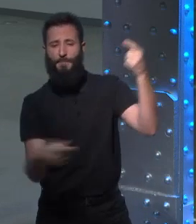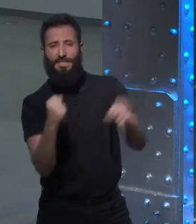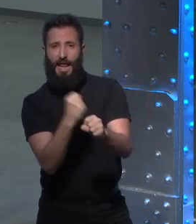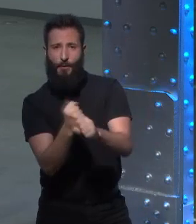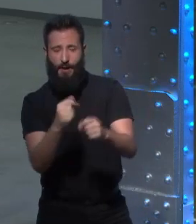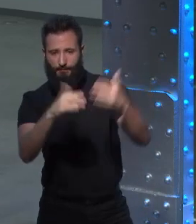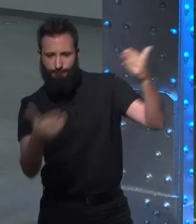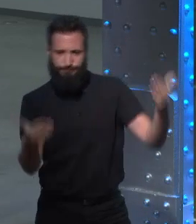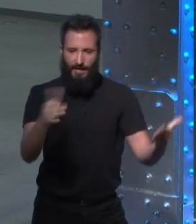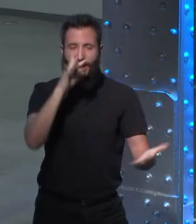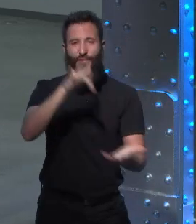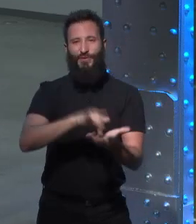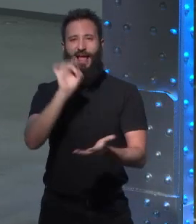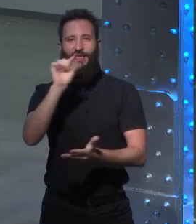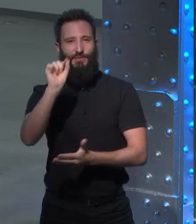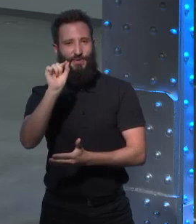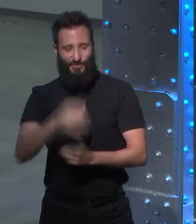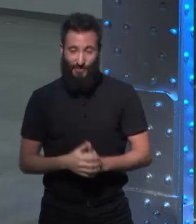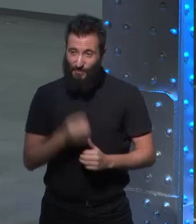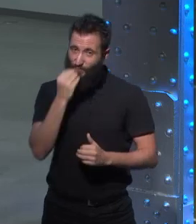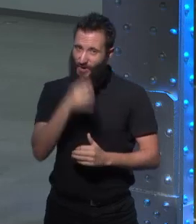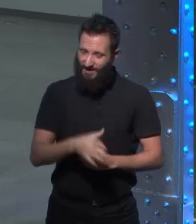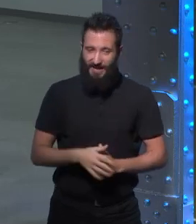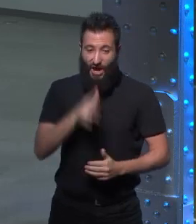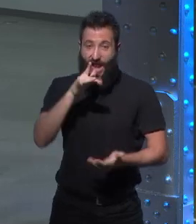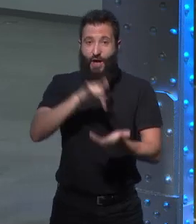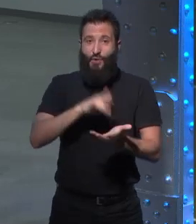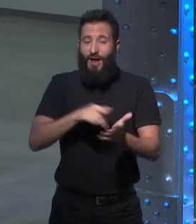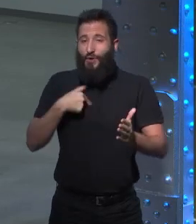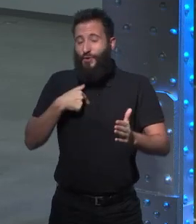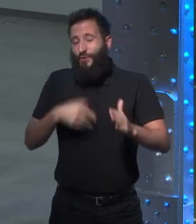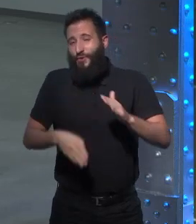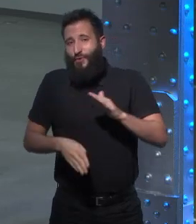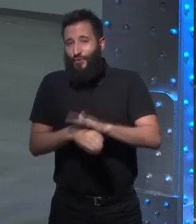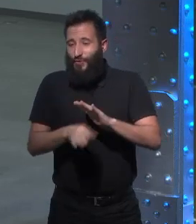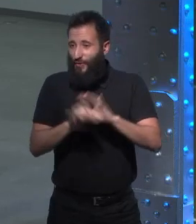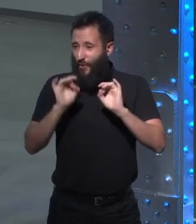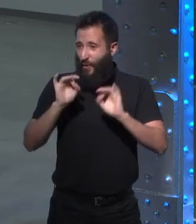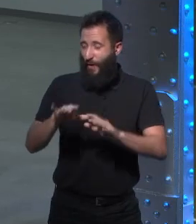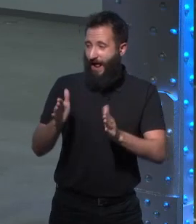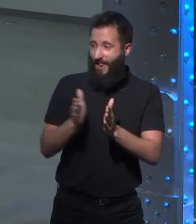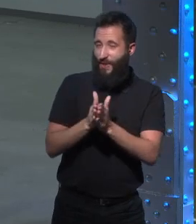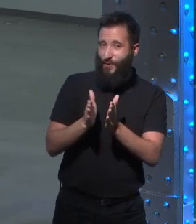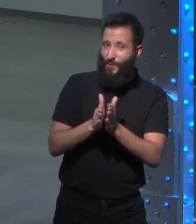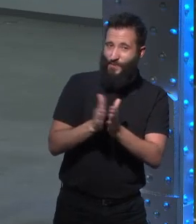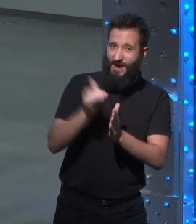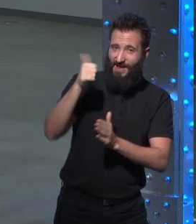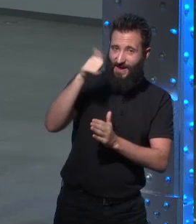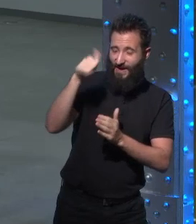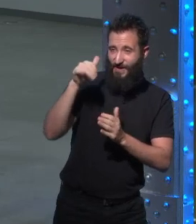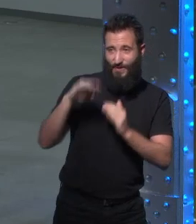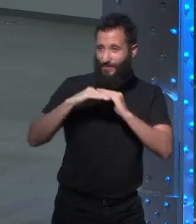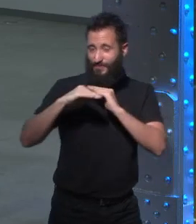tienes entre 12 y 15 minutos. Muy bien. Bueno, pues yo voy a continuar un poco en la línea que se ha quedado en la